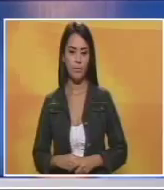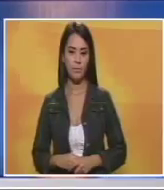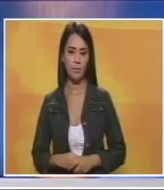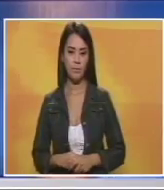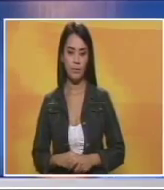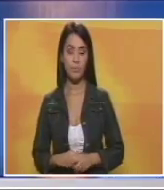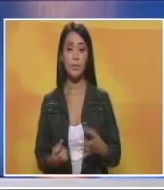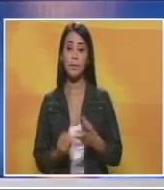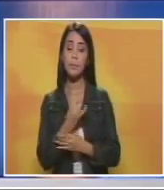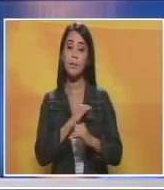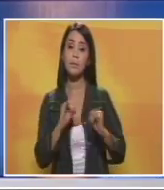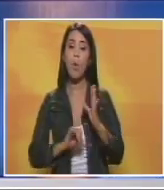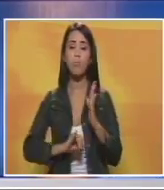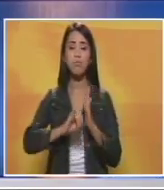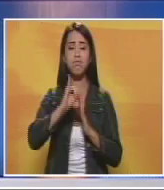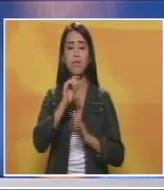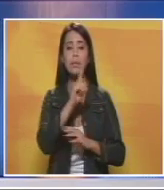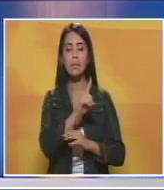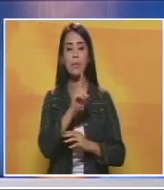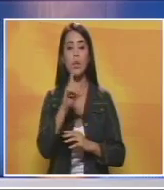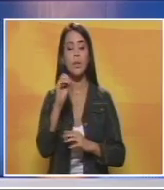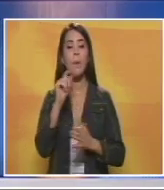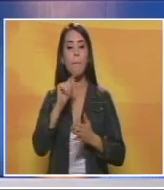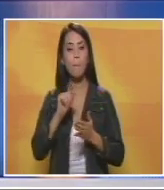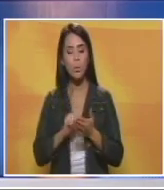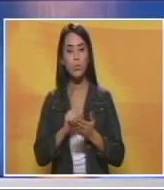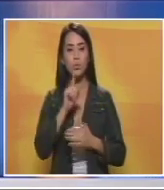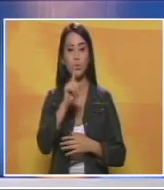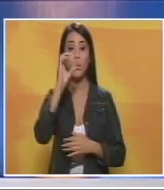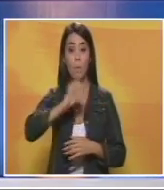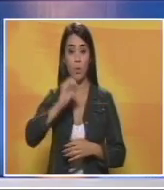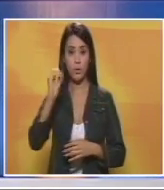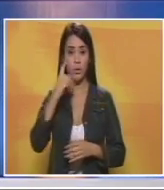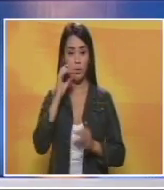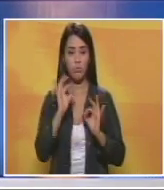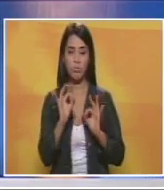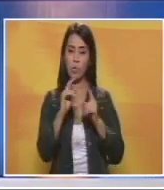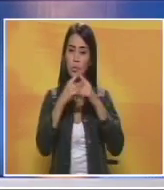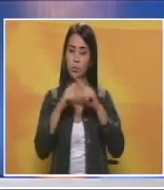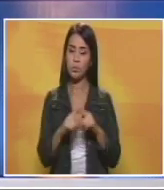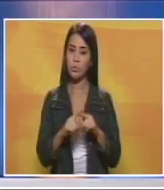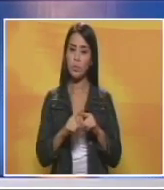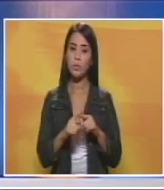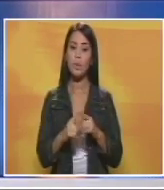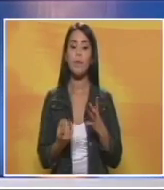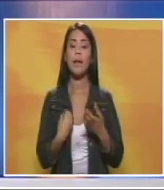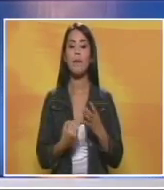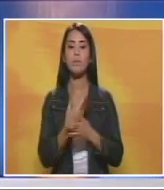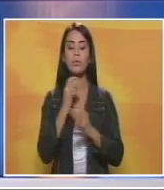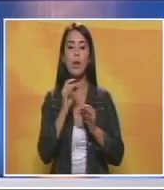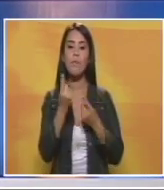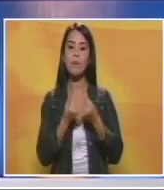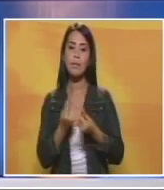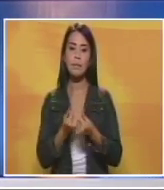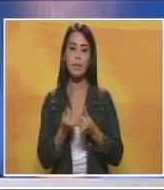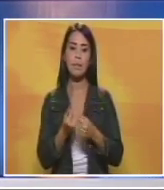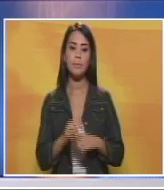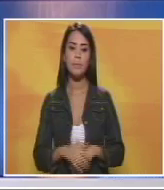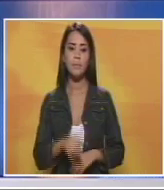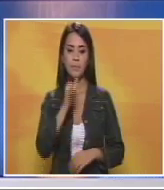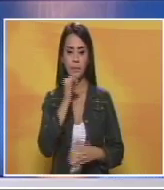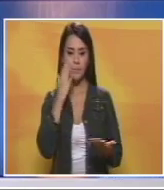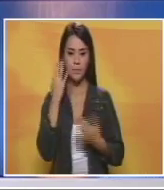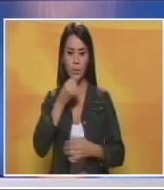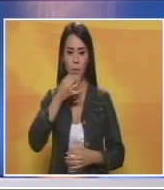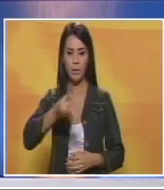Mayo cerró con una inflación de 110.1% de acuerdo al cálculo de la Comisión de Finanzas de la Asamblea Nacional. Manuel Covela nos tiene los